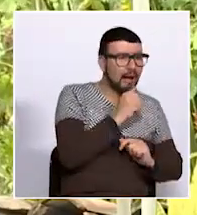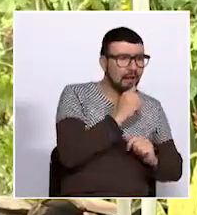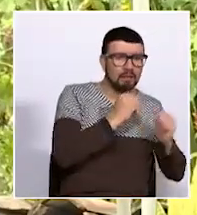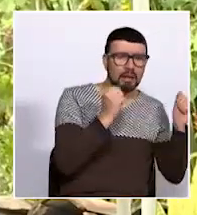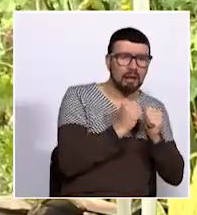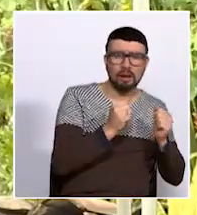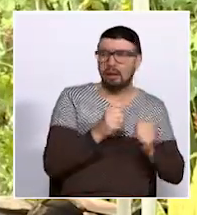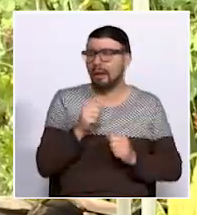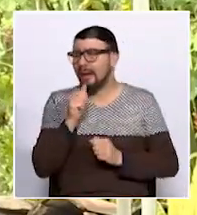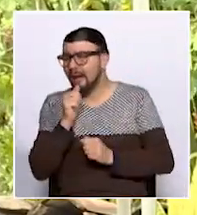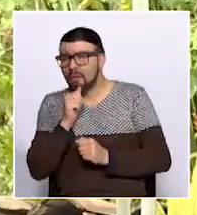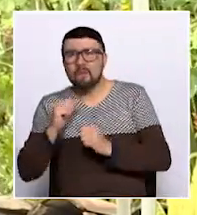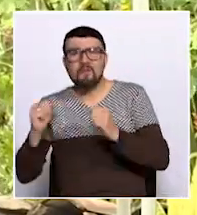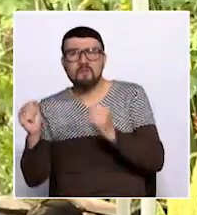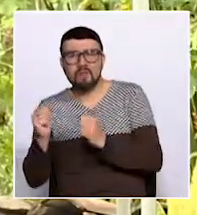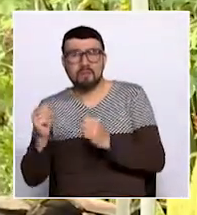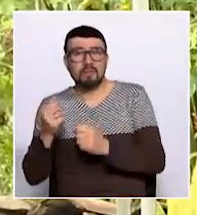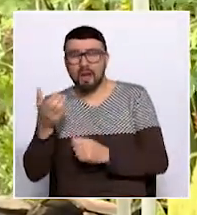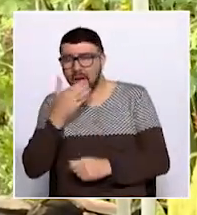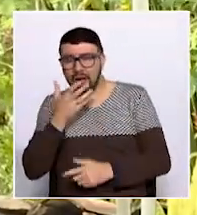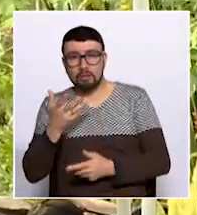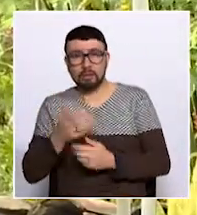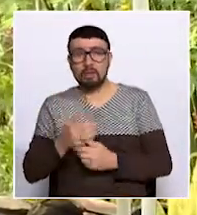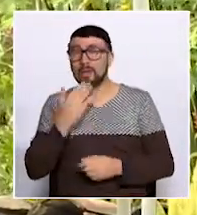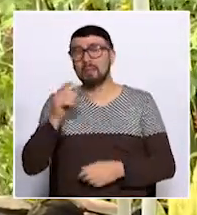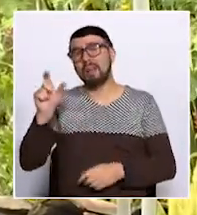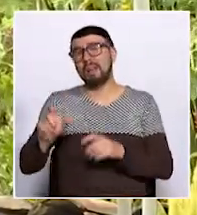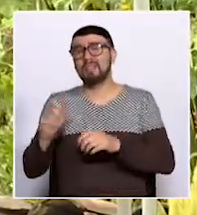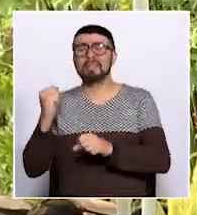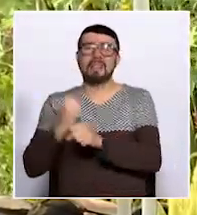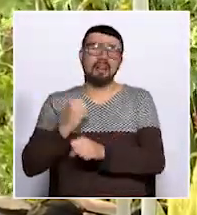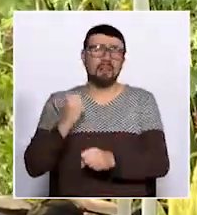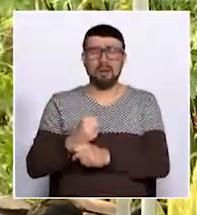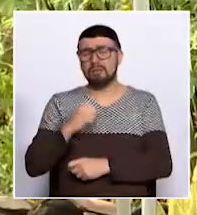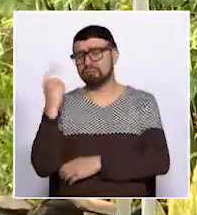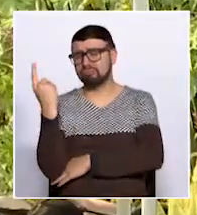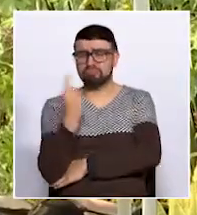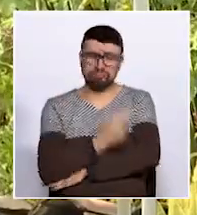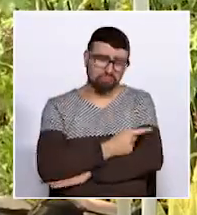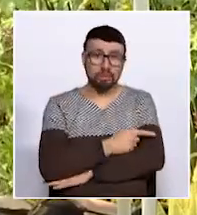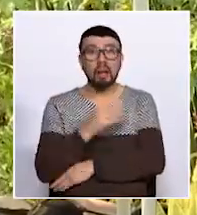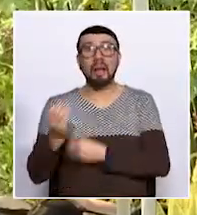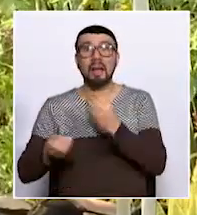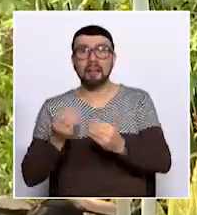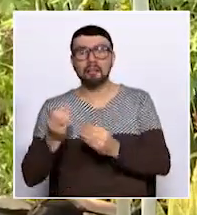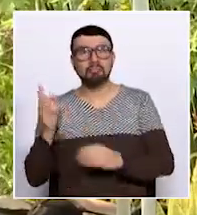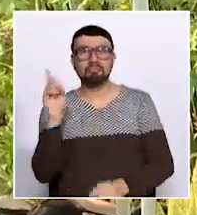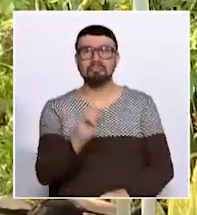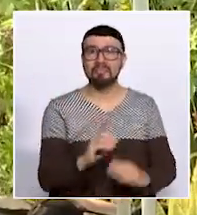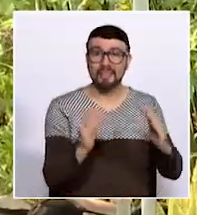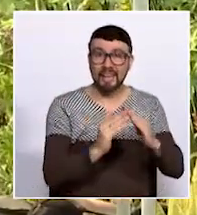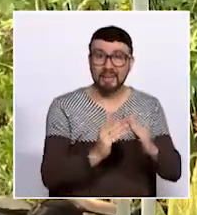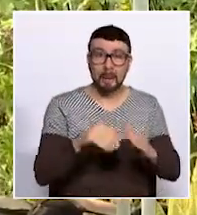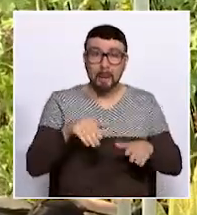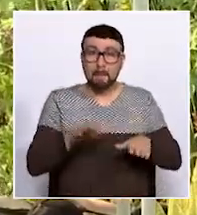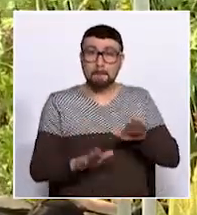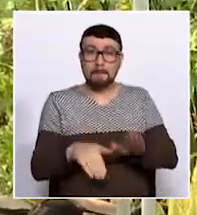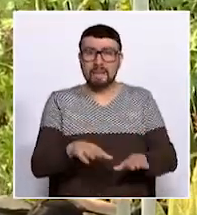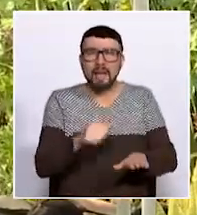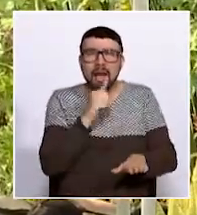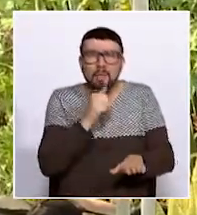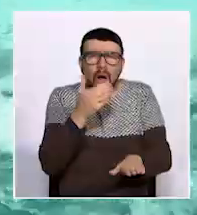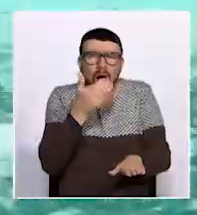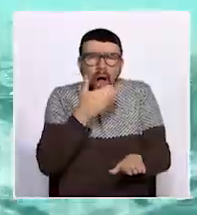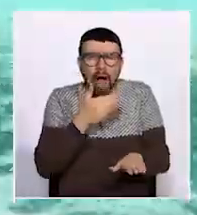se sienten cansadas del trabajo, ¿qué es lo primero que buscan? Poner los pies en agua tibia. Y después, ¿qué pasa? Lo sacan y